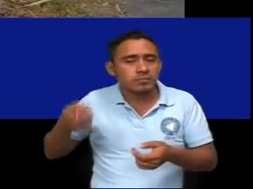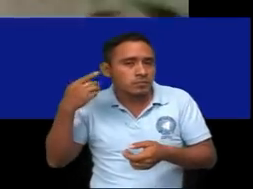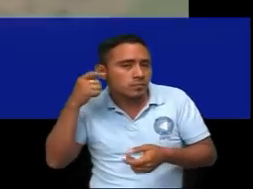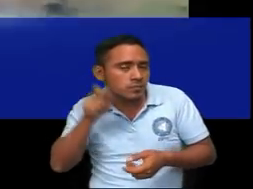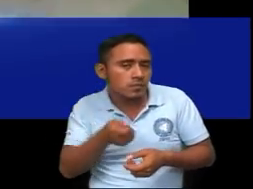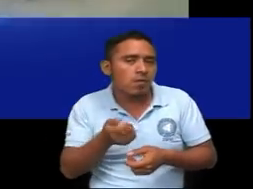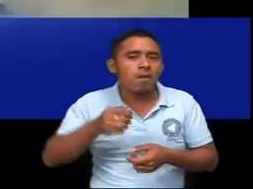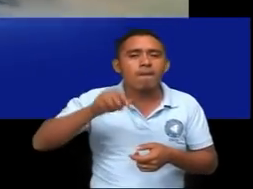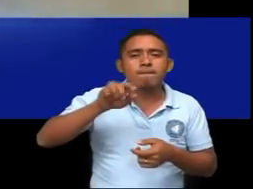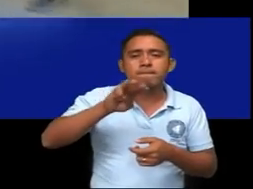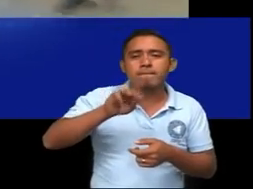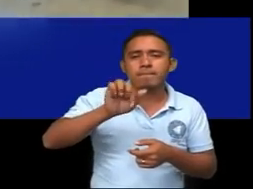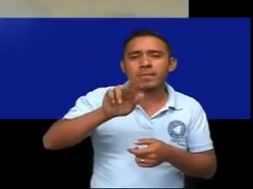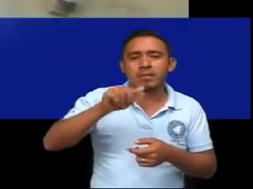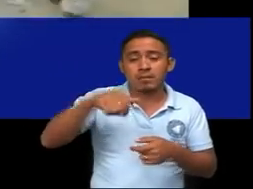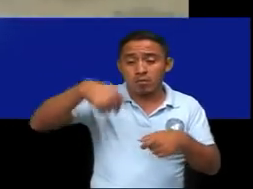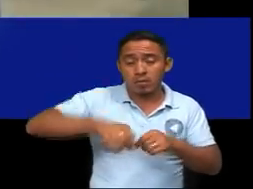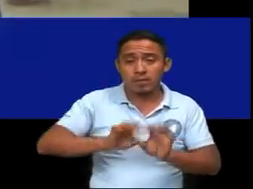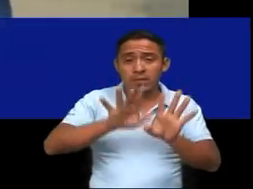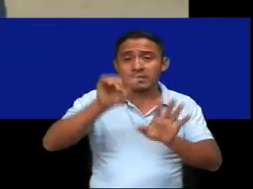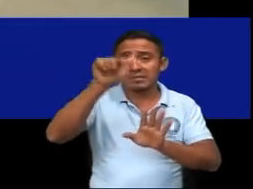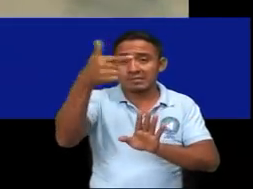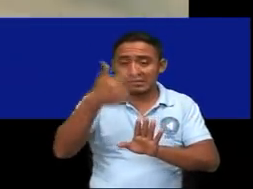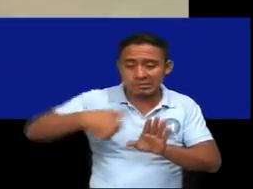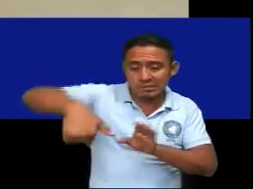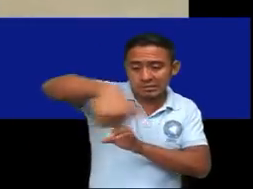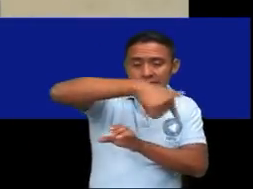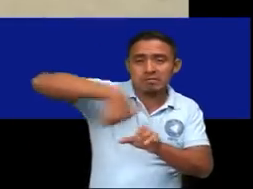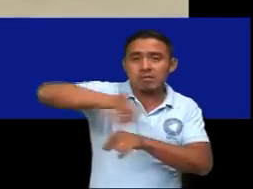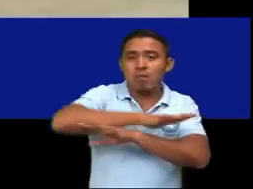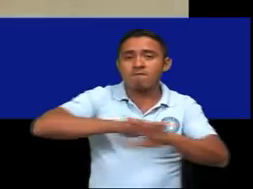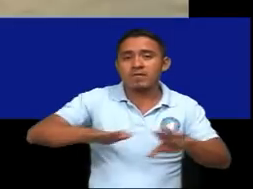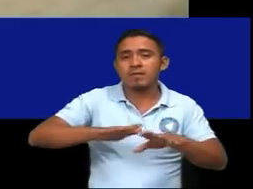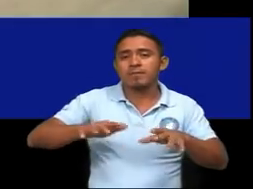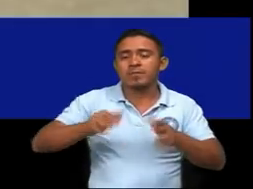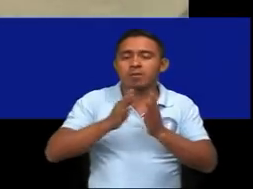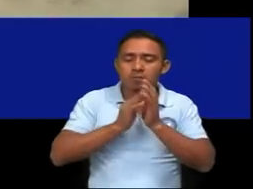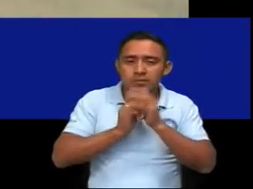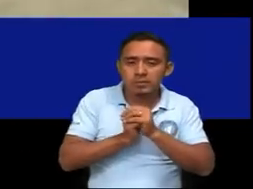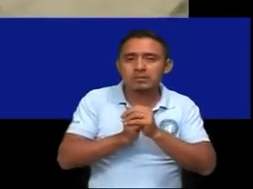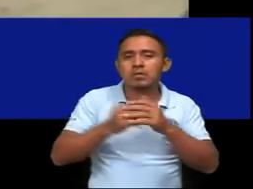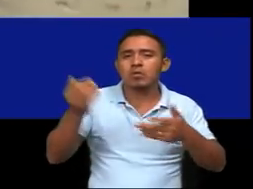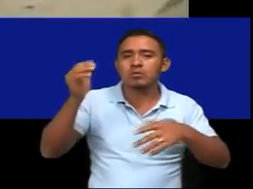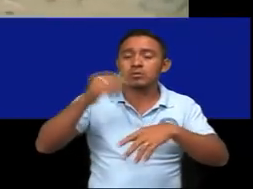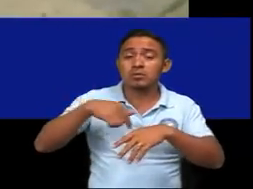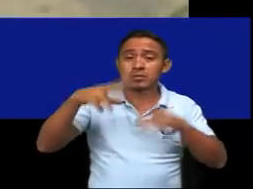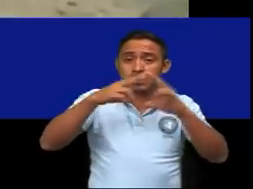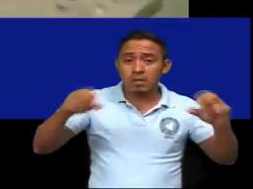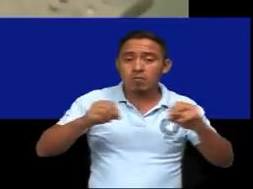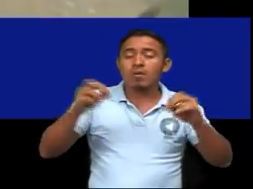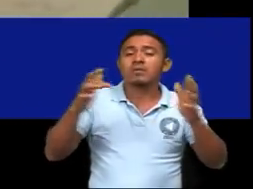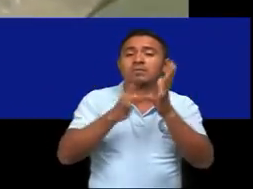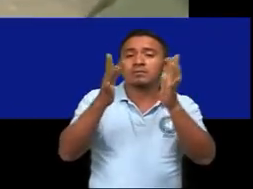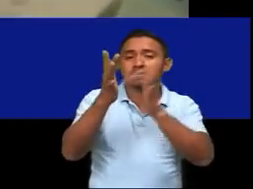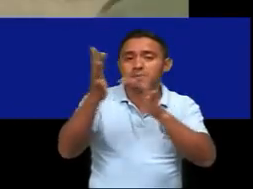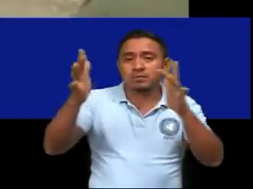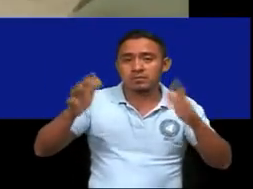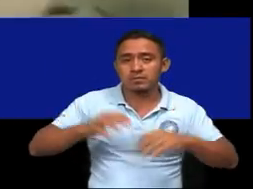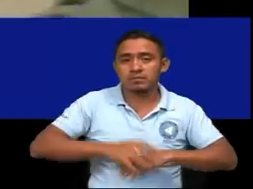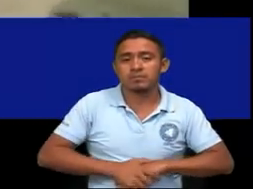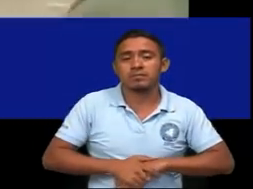Maranata. Esta mañana dieron la séptima y última vuelta de oración proclamando Nicaragua para